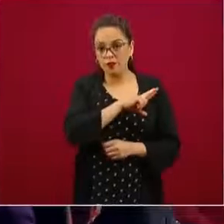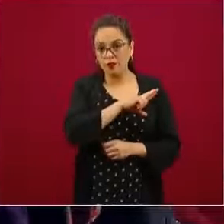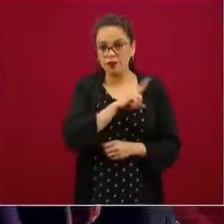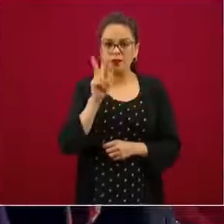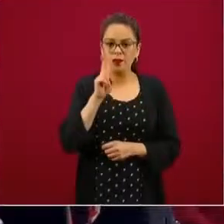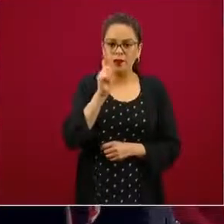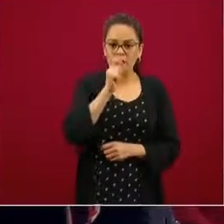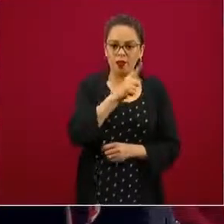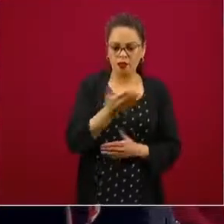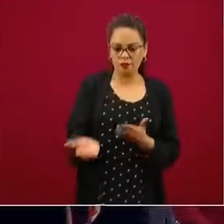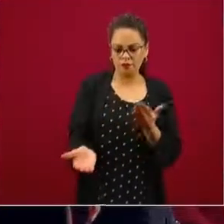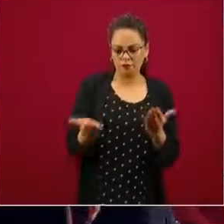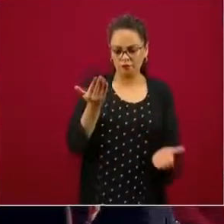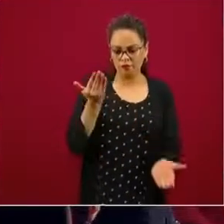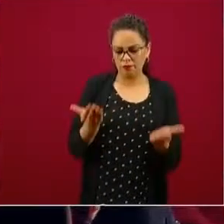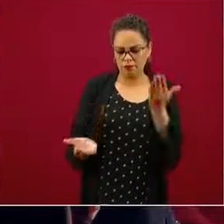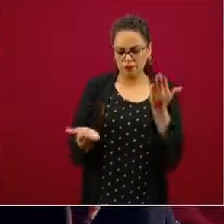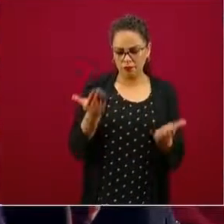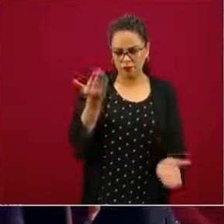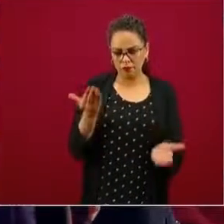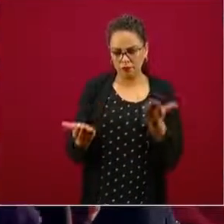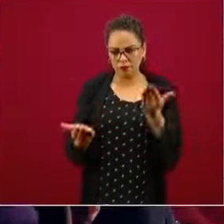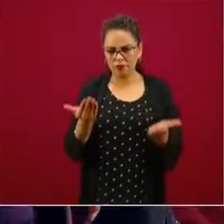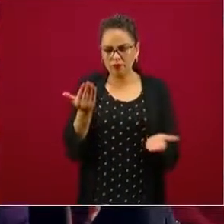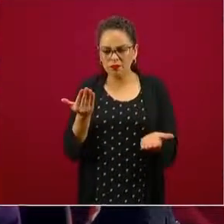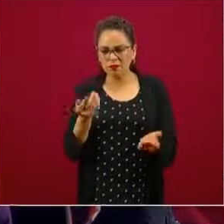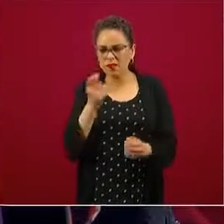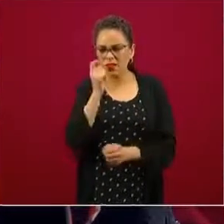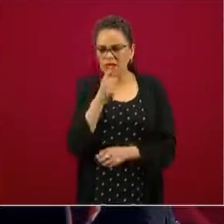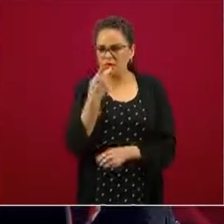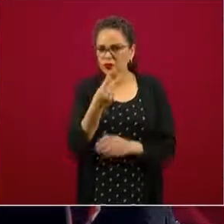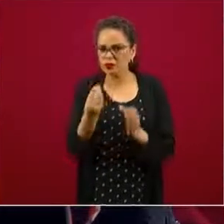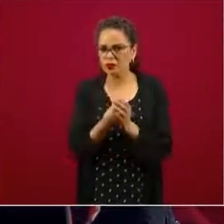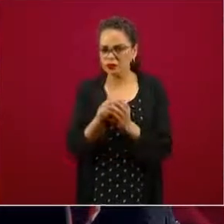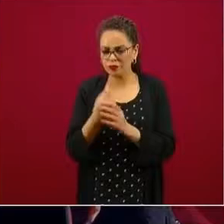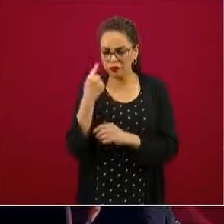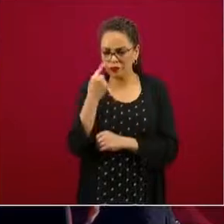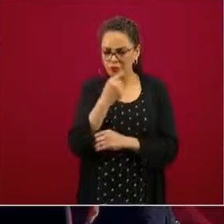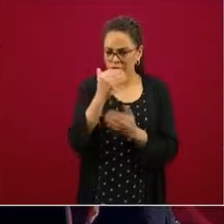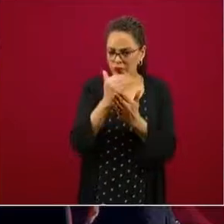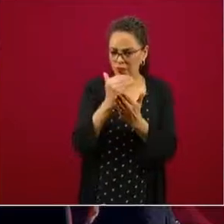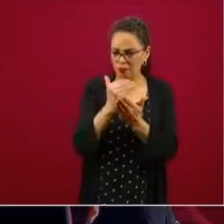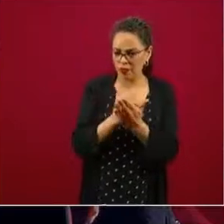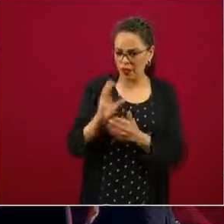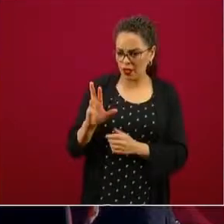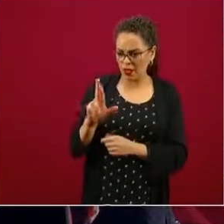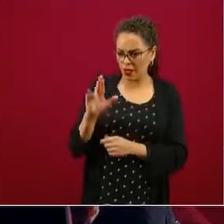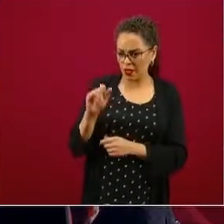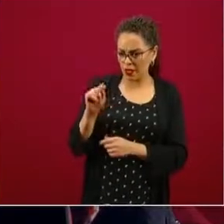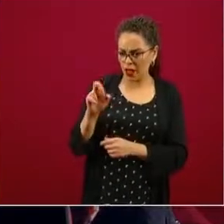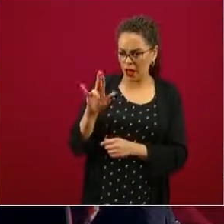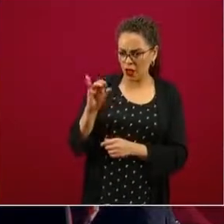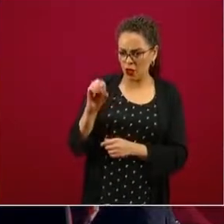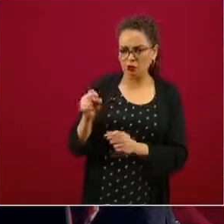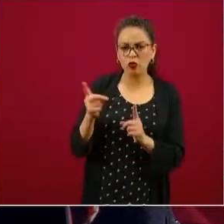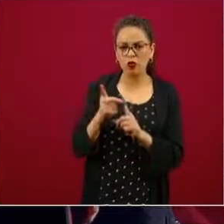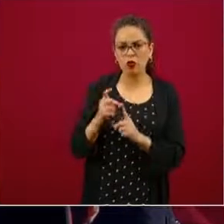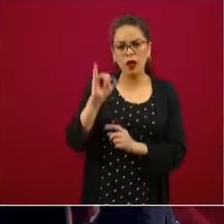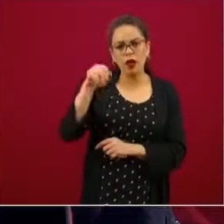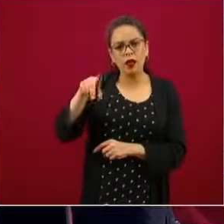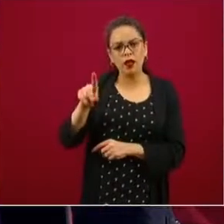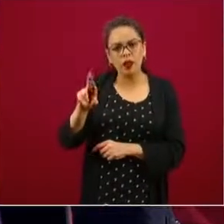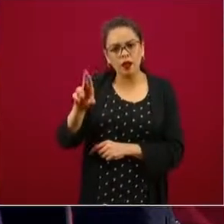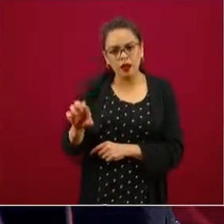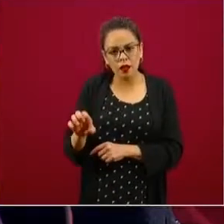comparación que satisfacían los criterios del INDRE técnicos, es decir, la